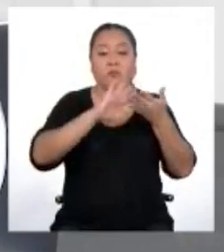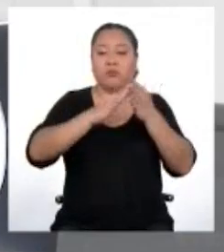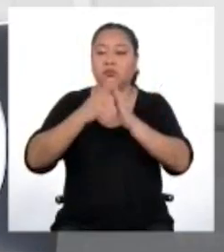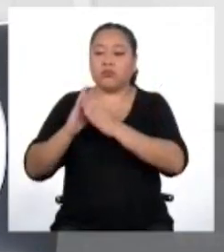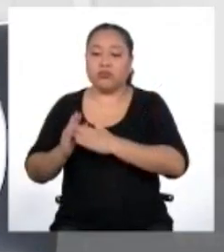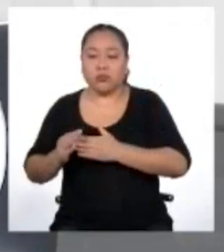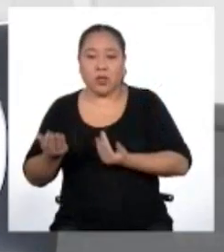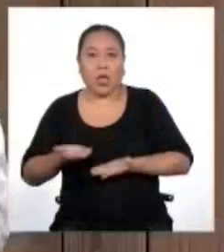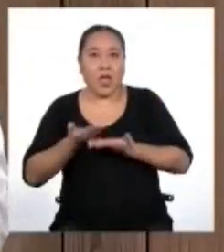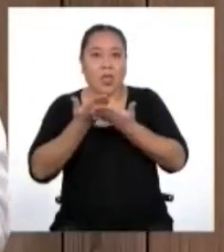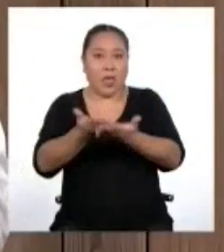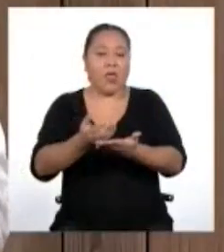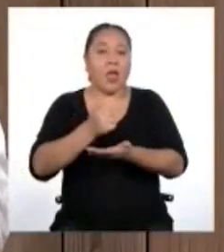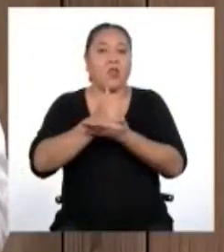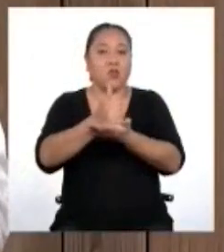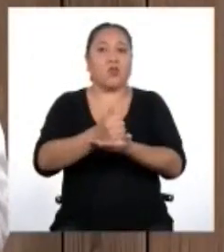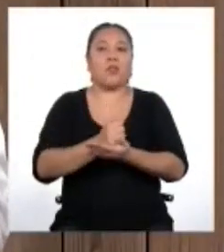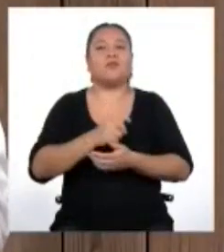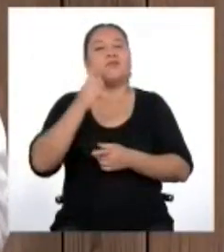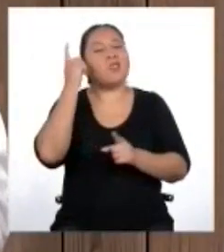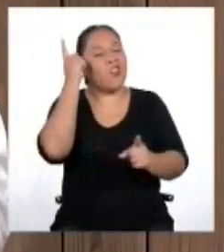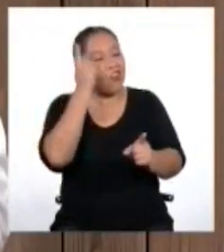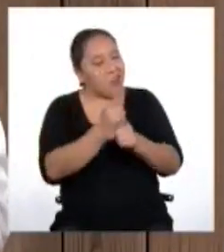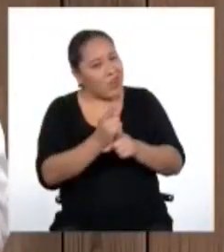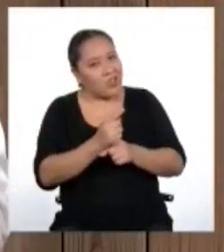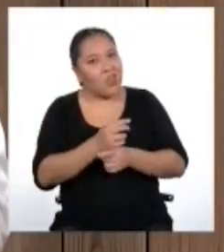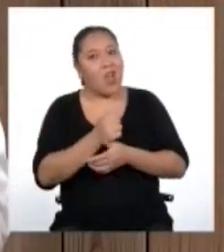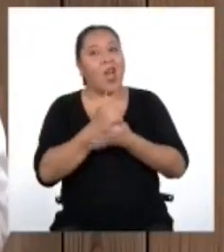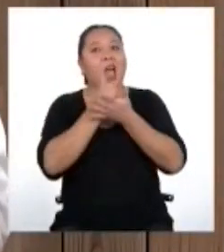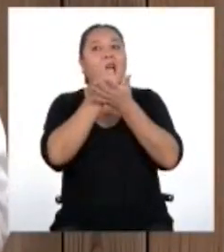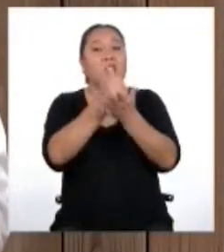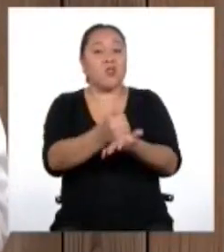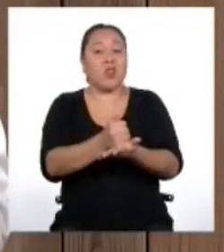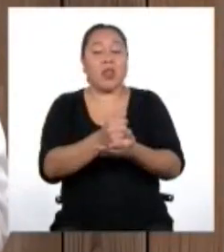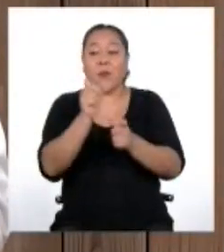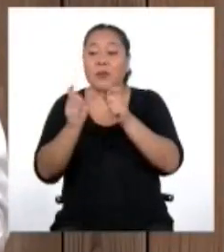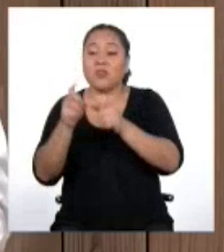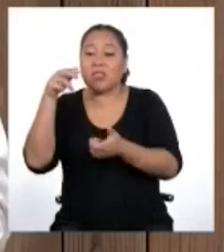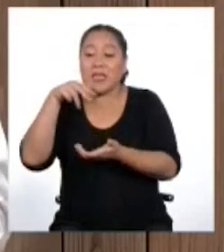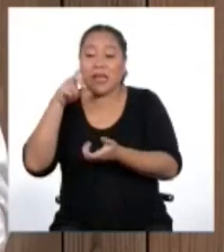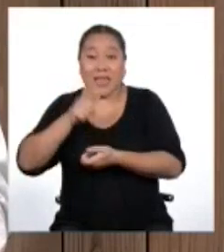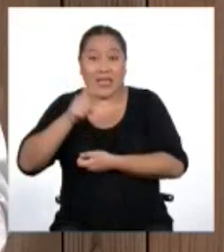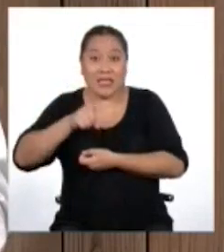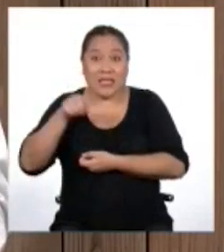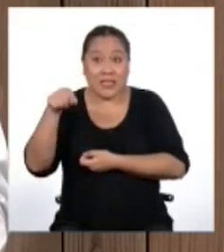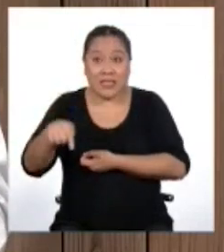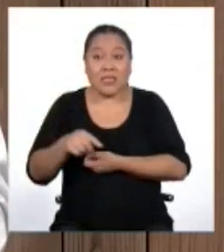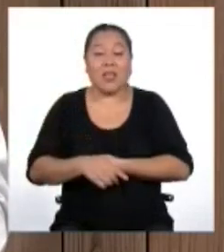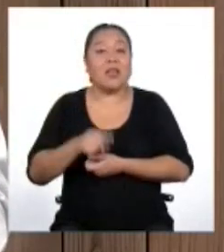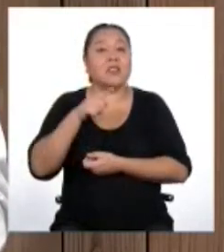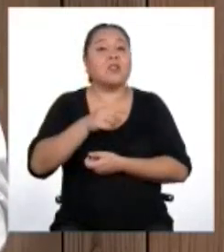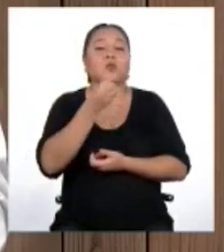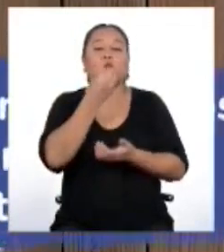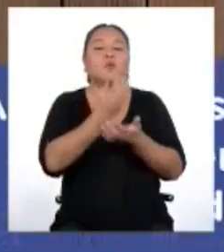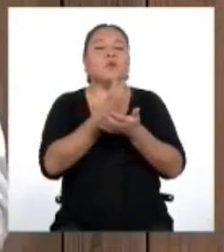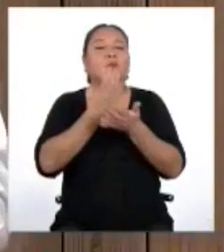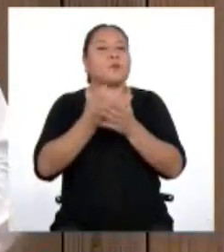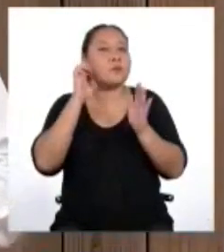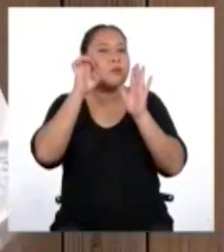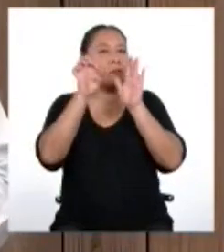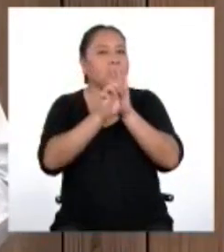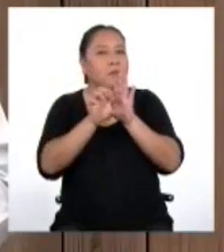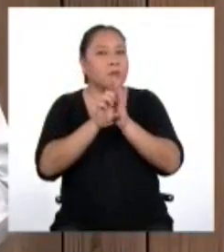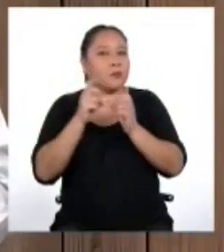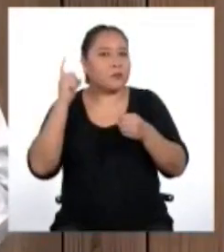organizan para brindar ayuda. Exactamente, ayudar a los más necesitados también es un buen ejemplo de participación.